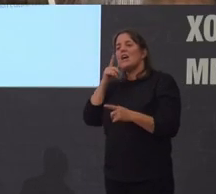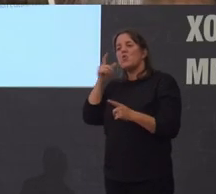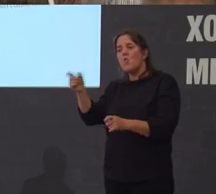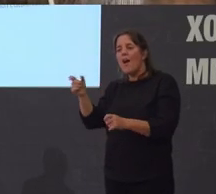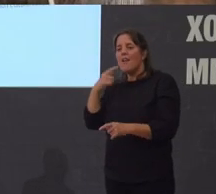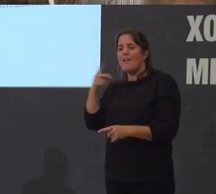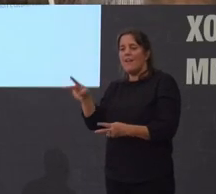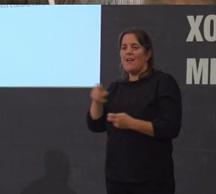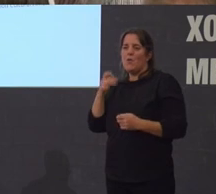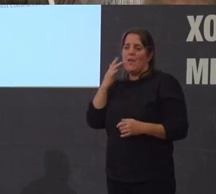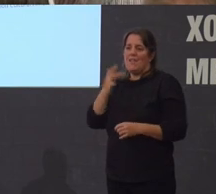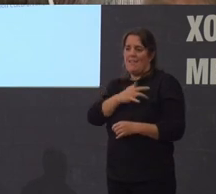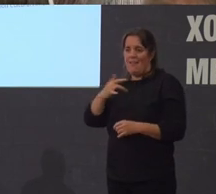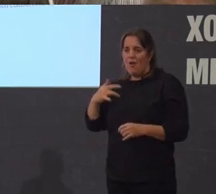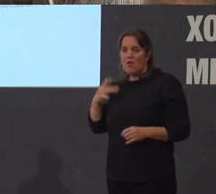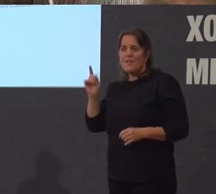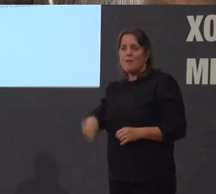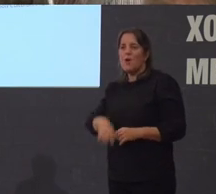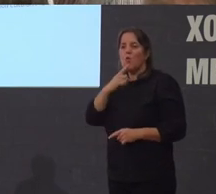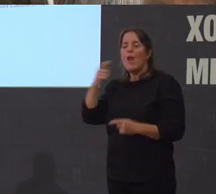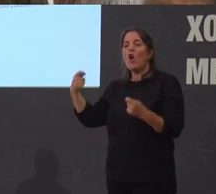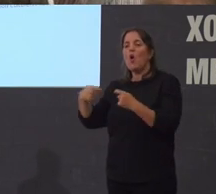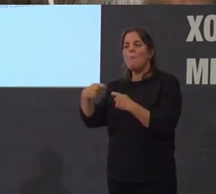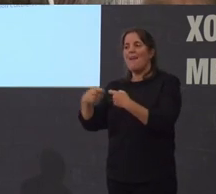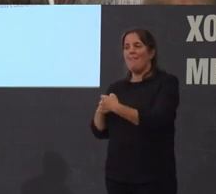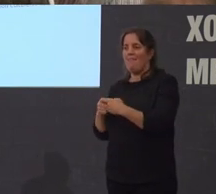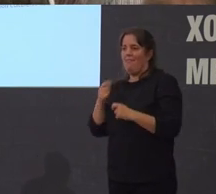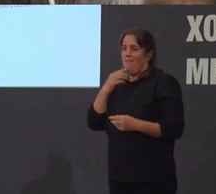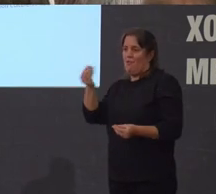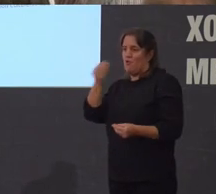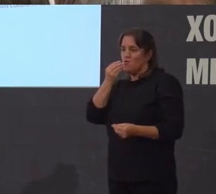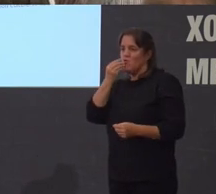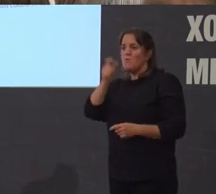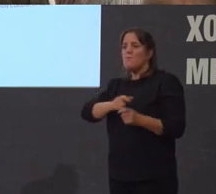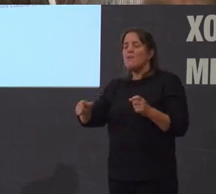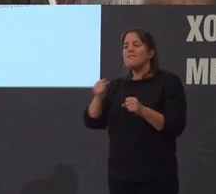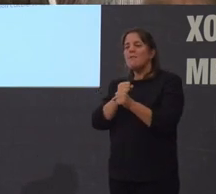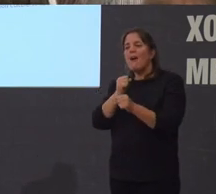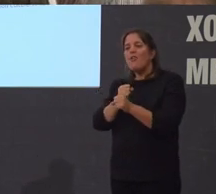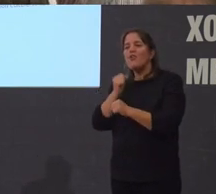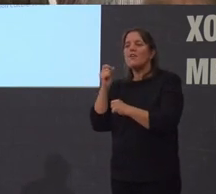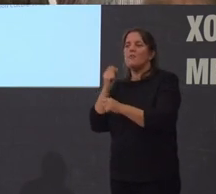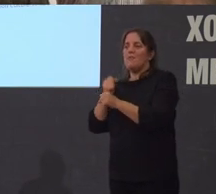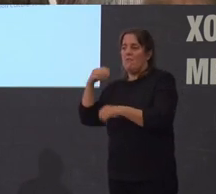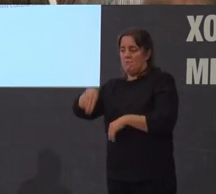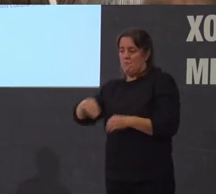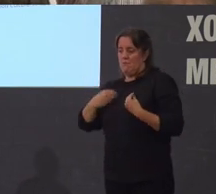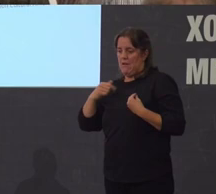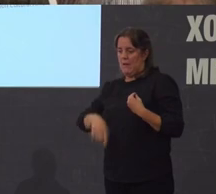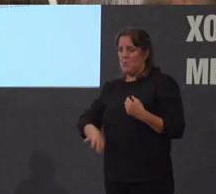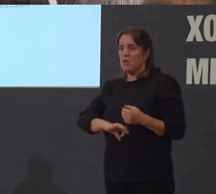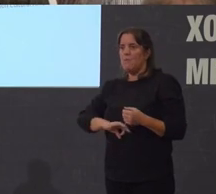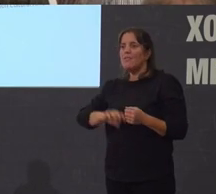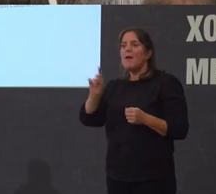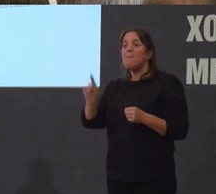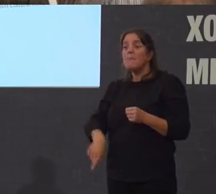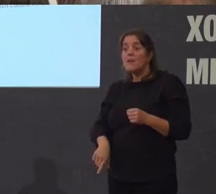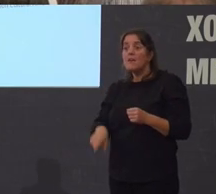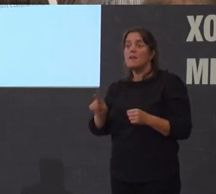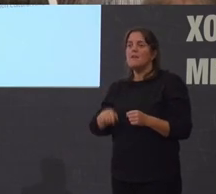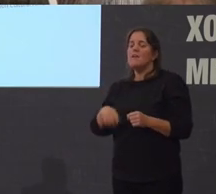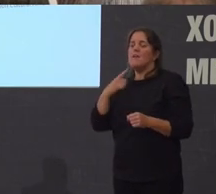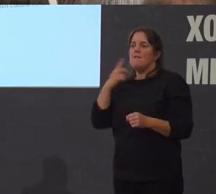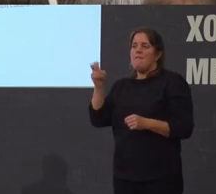además era una sociedad una cooperativa de consumo los trabajadores y obreros punto verdes es y aquí también